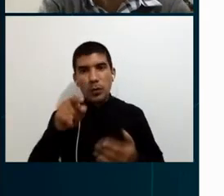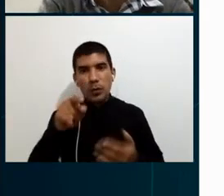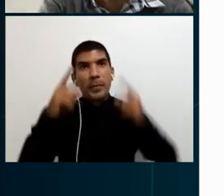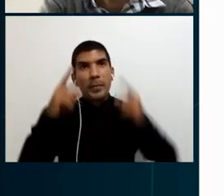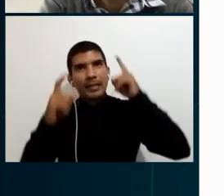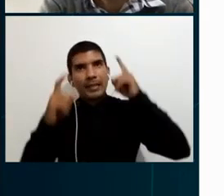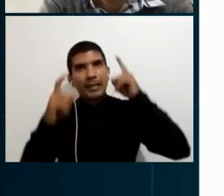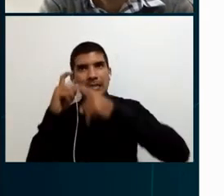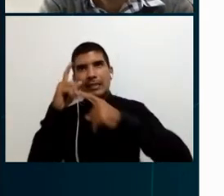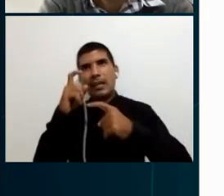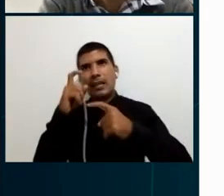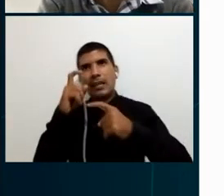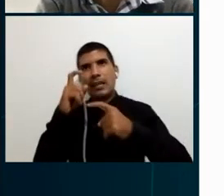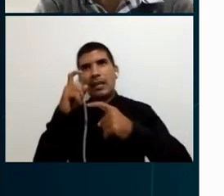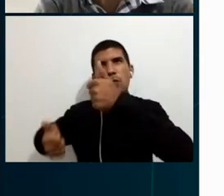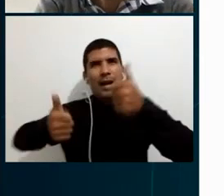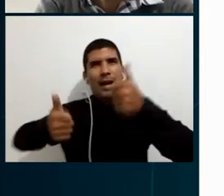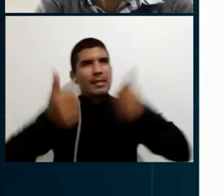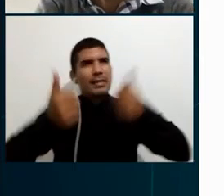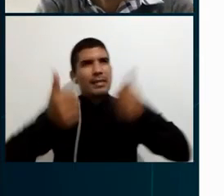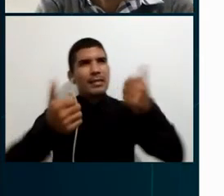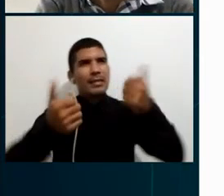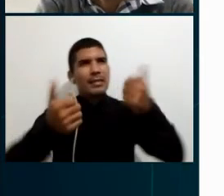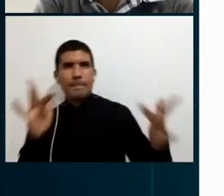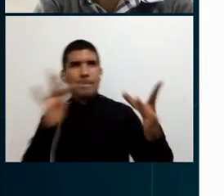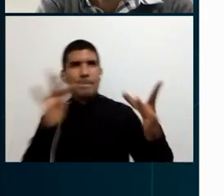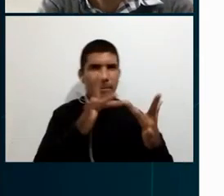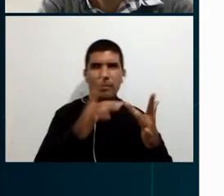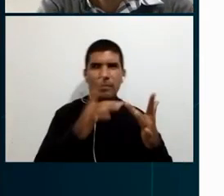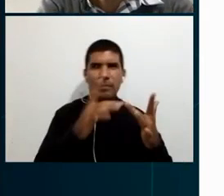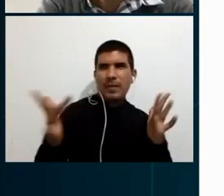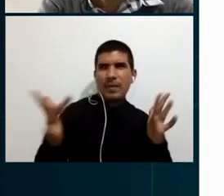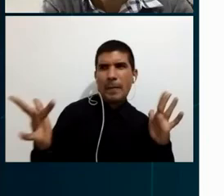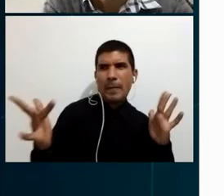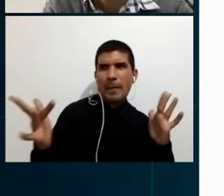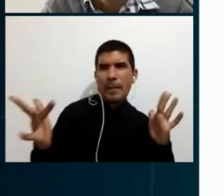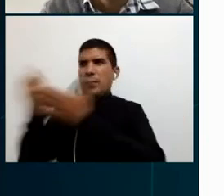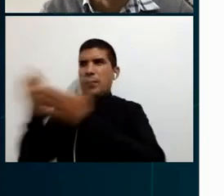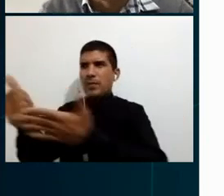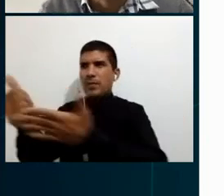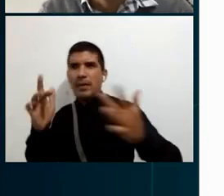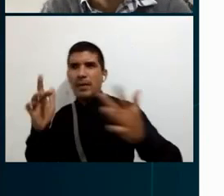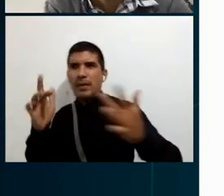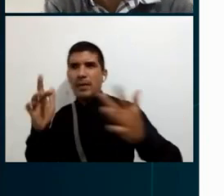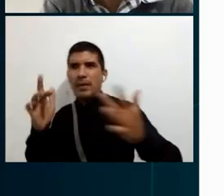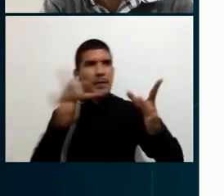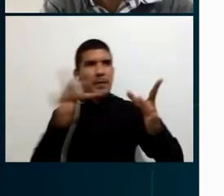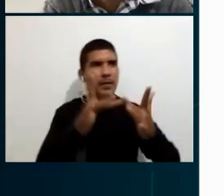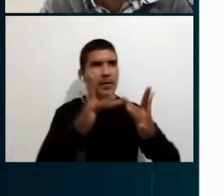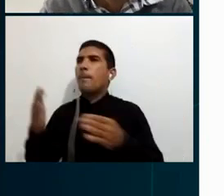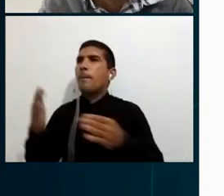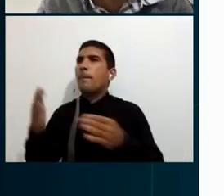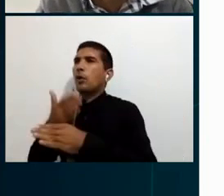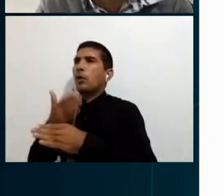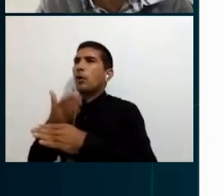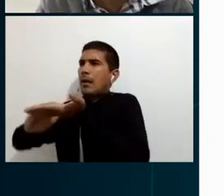qué es lo que está sintiendo nuestro cliente, qué problema queremos resolver, sin entrar a detallar si se va a